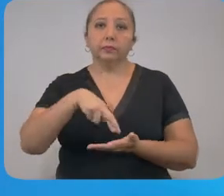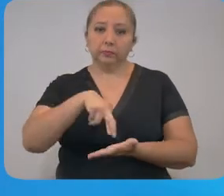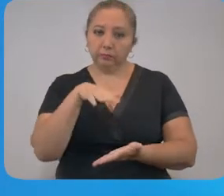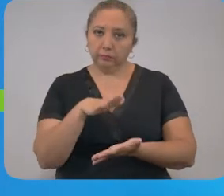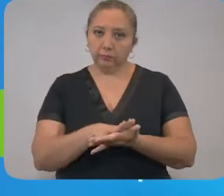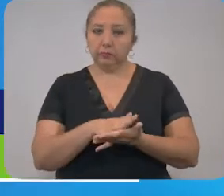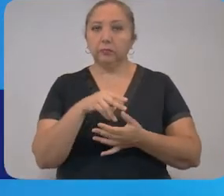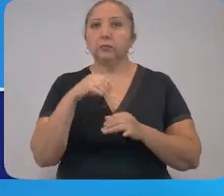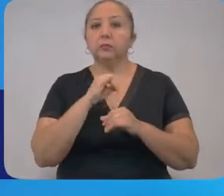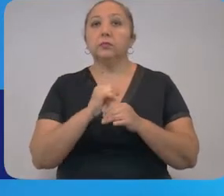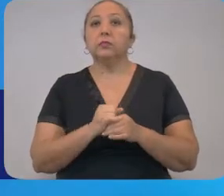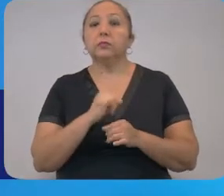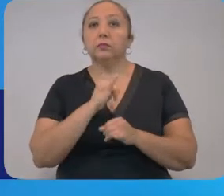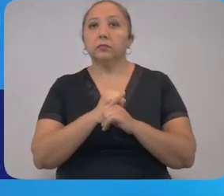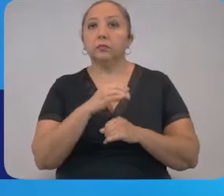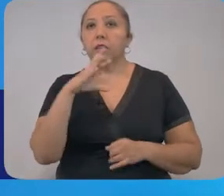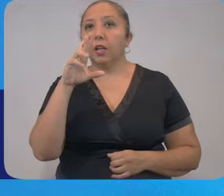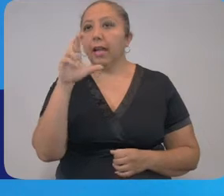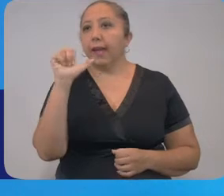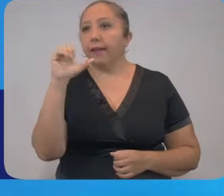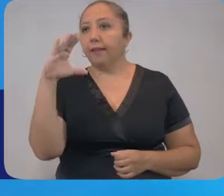el micrositio